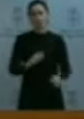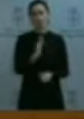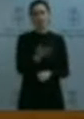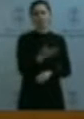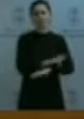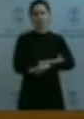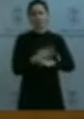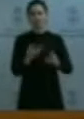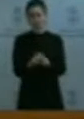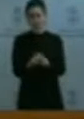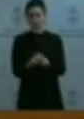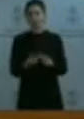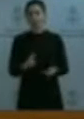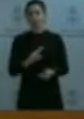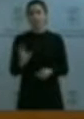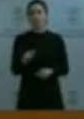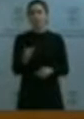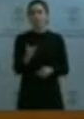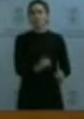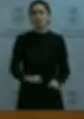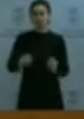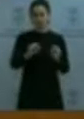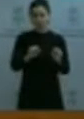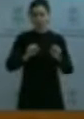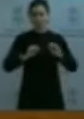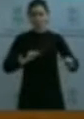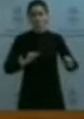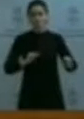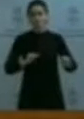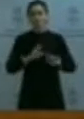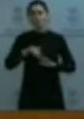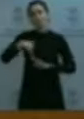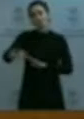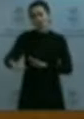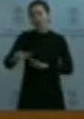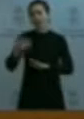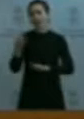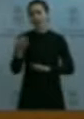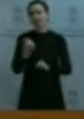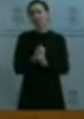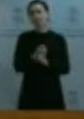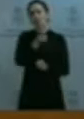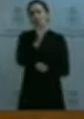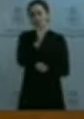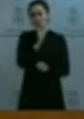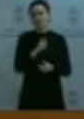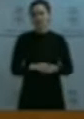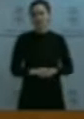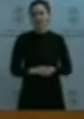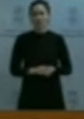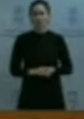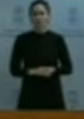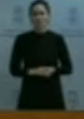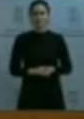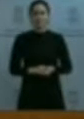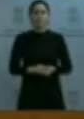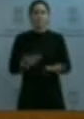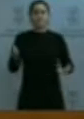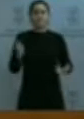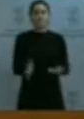actuaciones, por así decir, externas o de profesionales y no profesionales que se